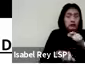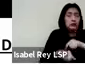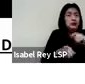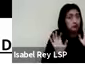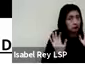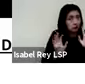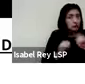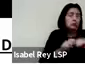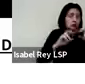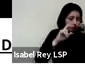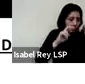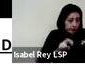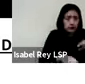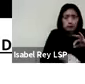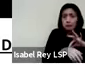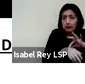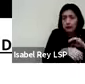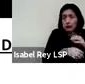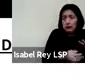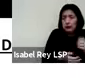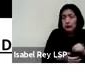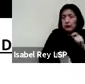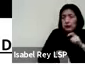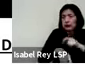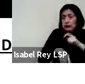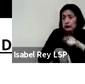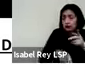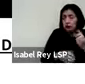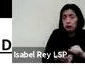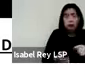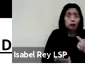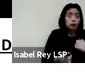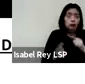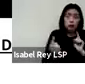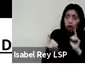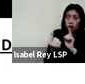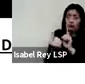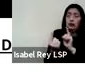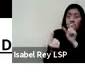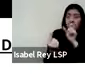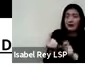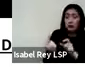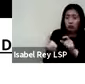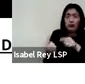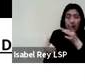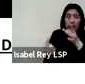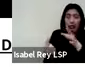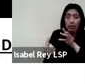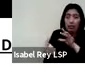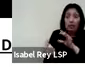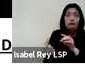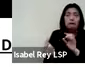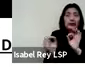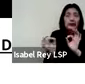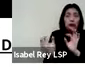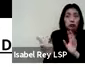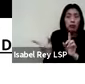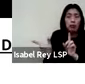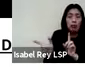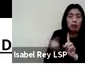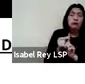según investigaciones médicas, que es el tiempo que si uno está frente a una persona infectada, aumenta el riesgo de contagio.